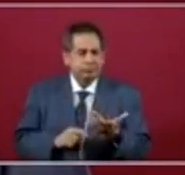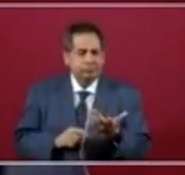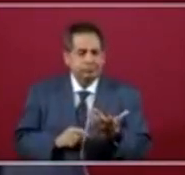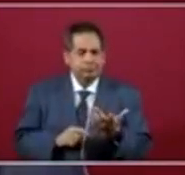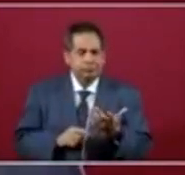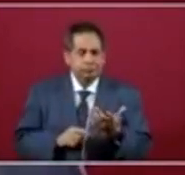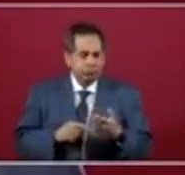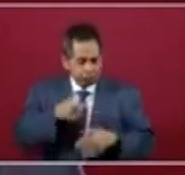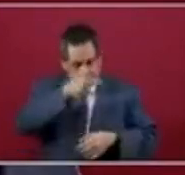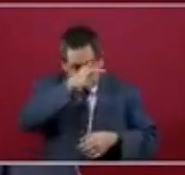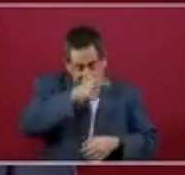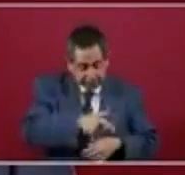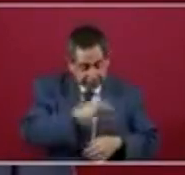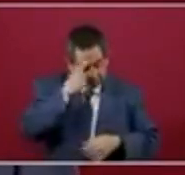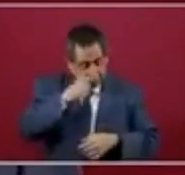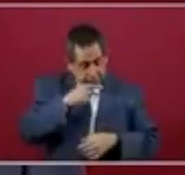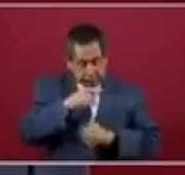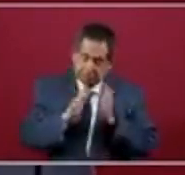jurídico, legal,